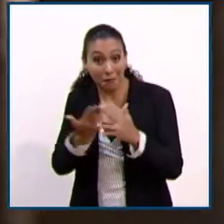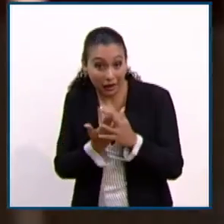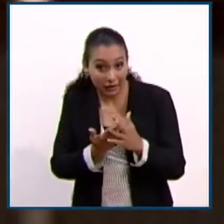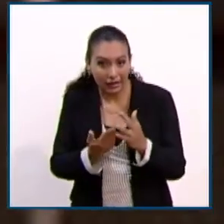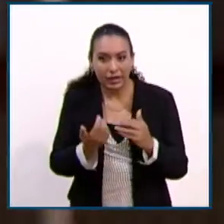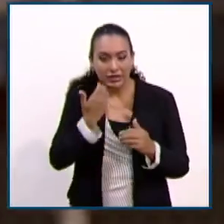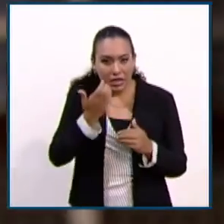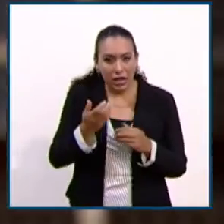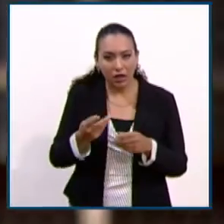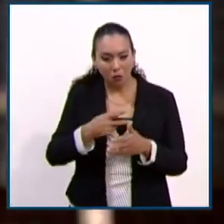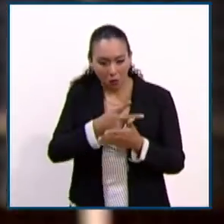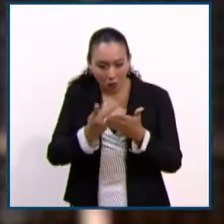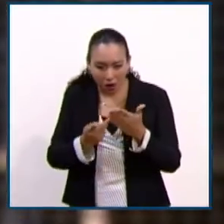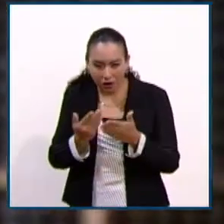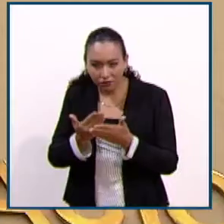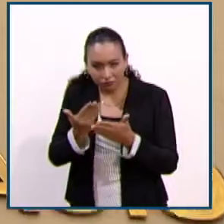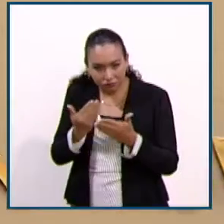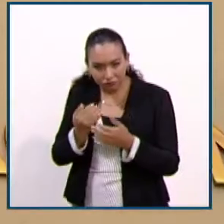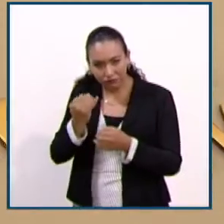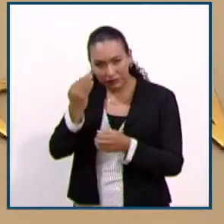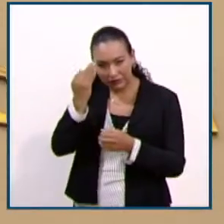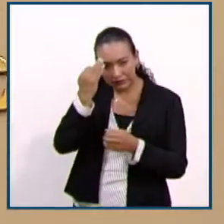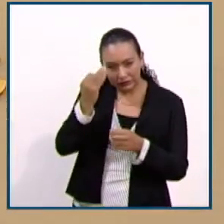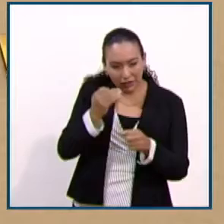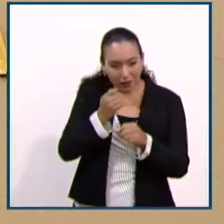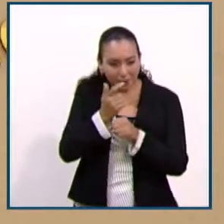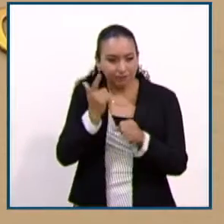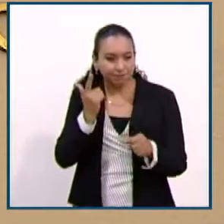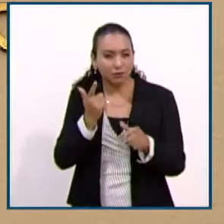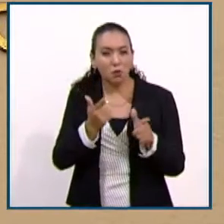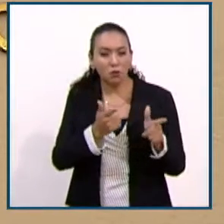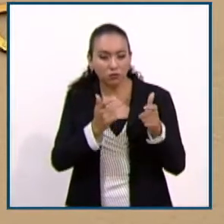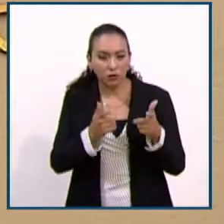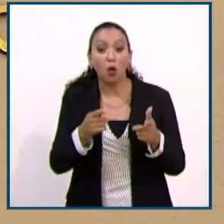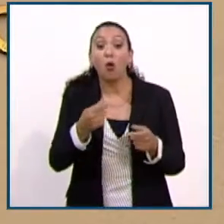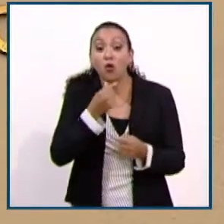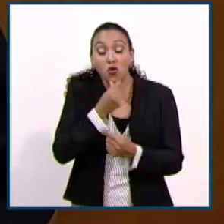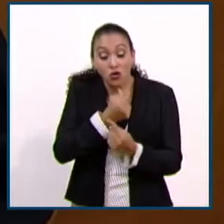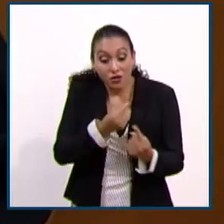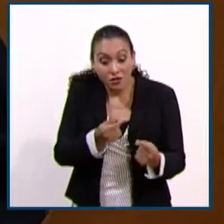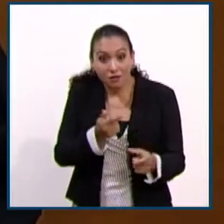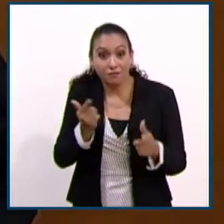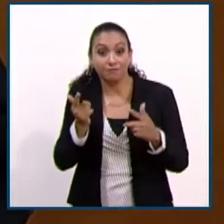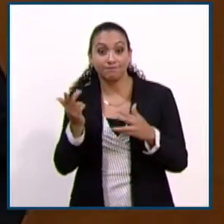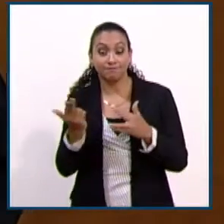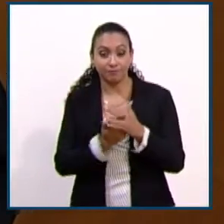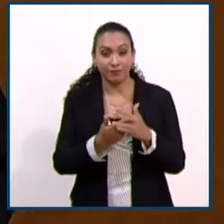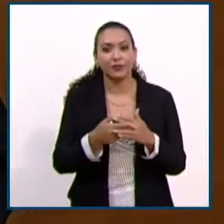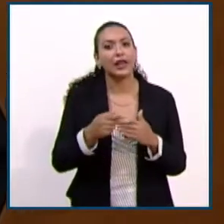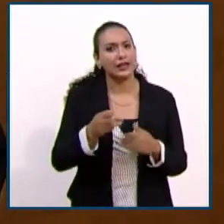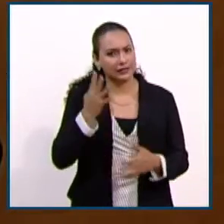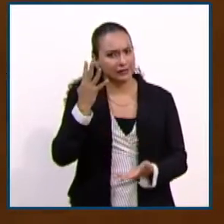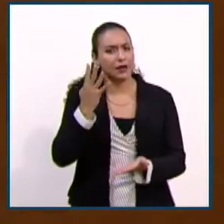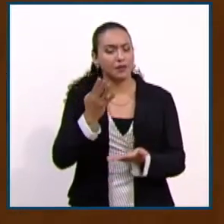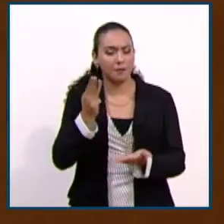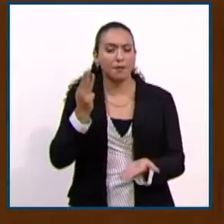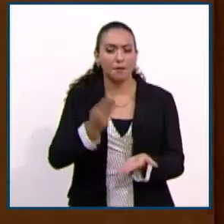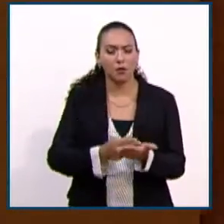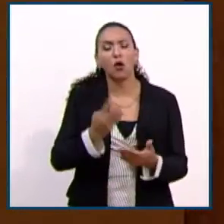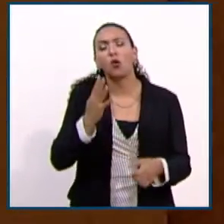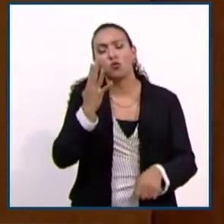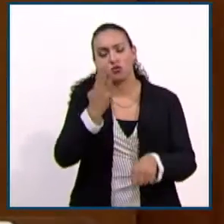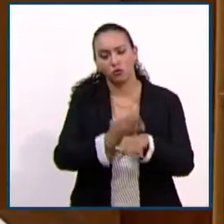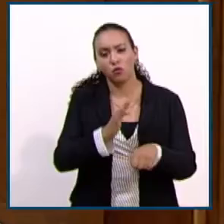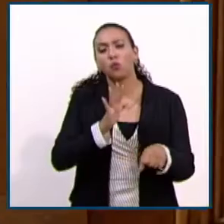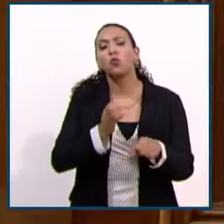el feminicidio y el homicidio de un infante se sancionan con penas de 25 a 60 años. La sala indicó que si bien